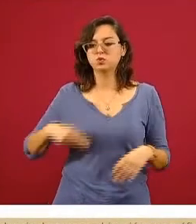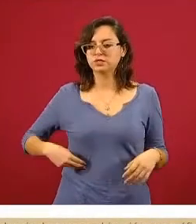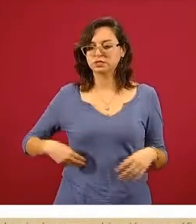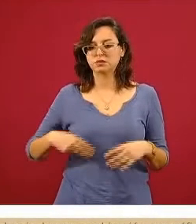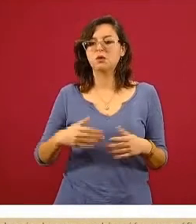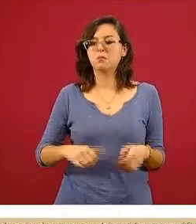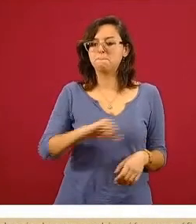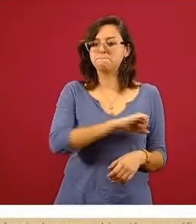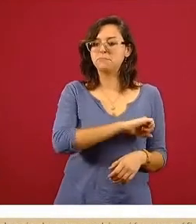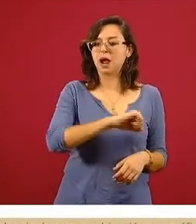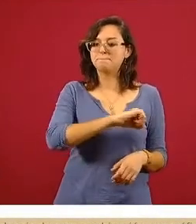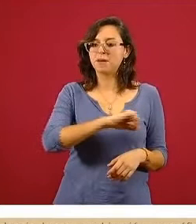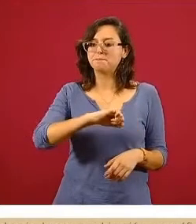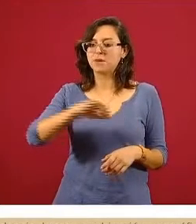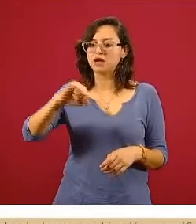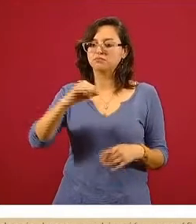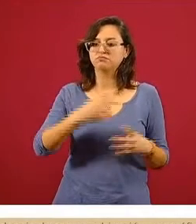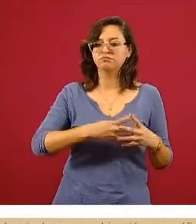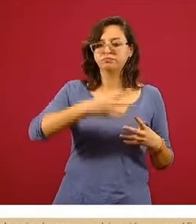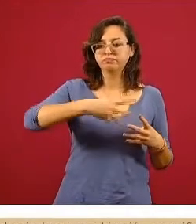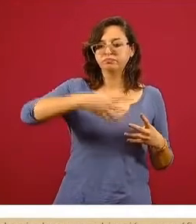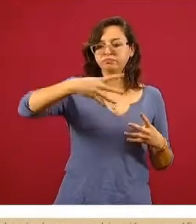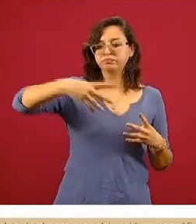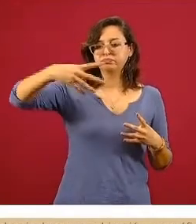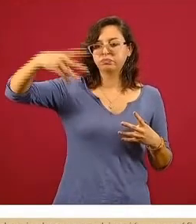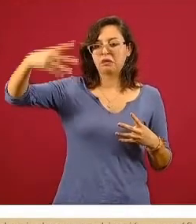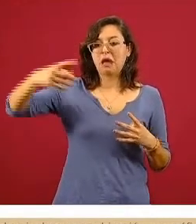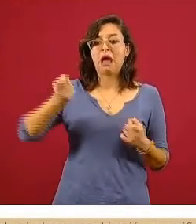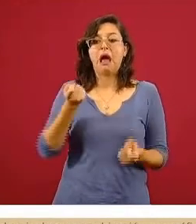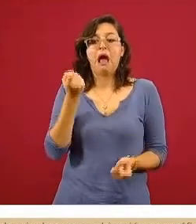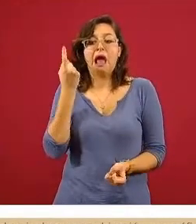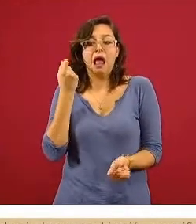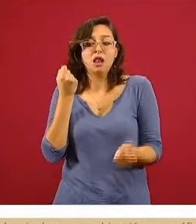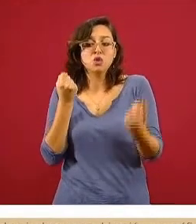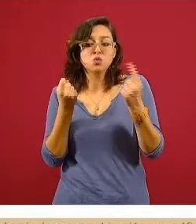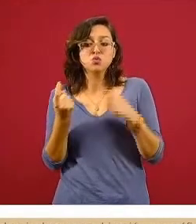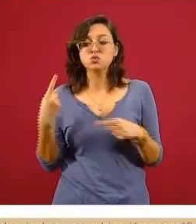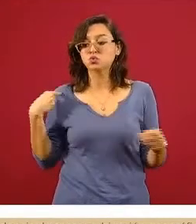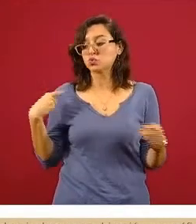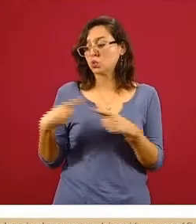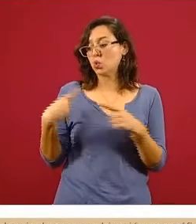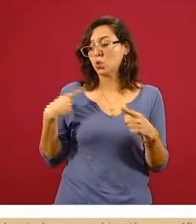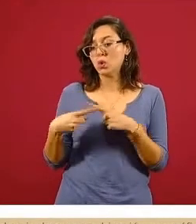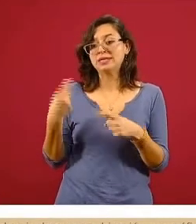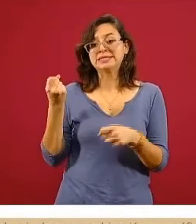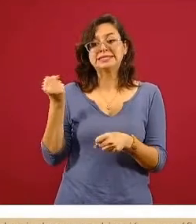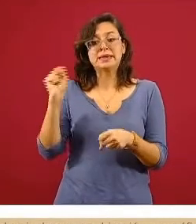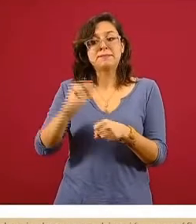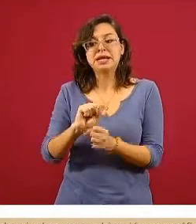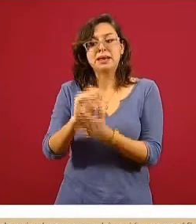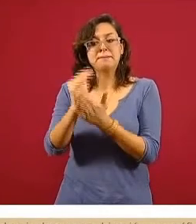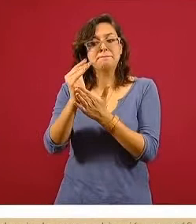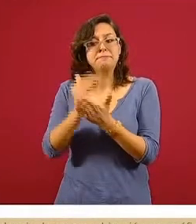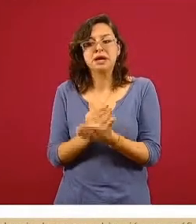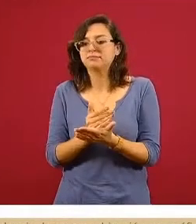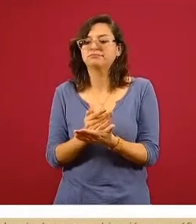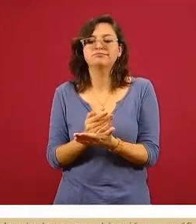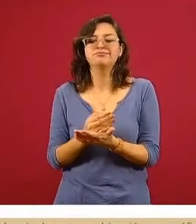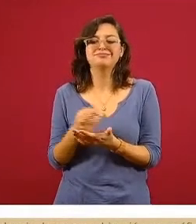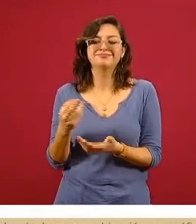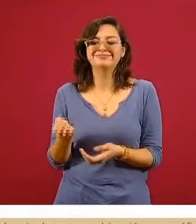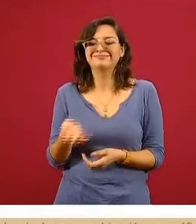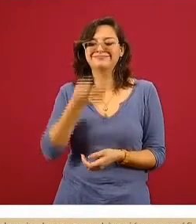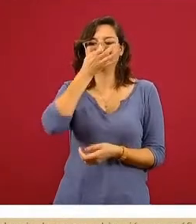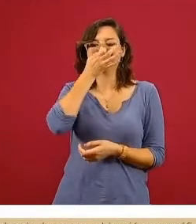una tendencia ascendente. Algunos tienen una tendencia descendente solo en la última semana, pero eso es todavía muy preliminar porque esa